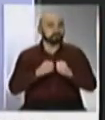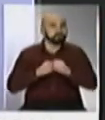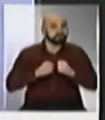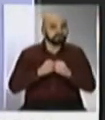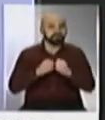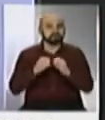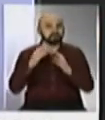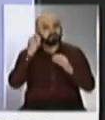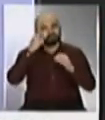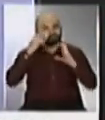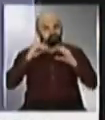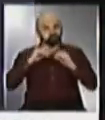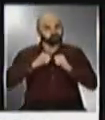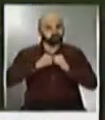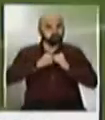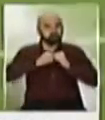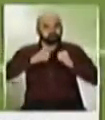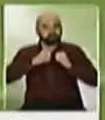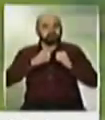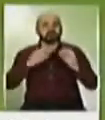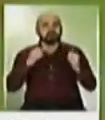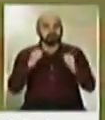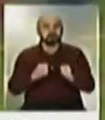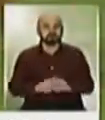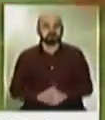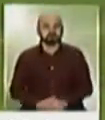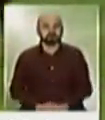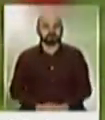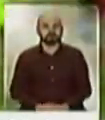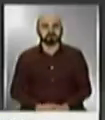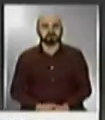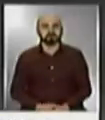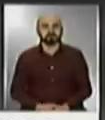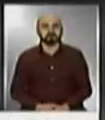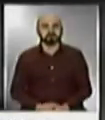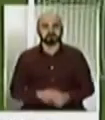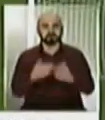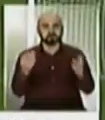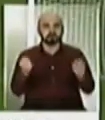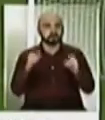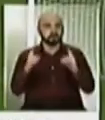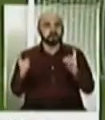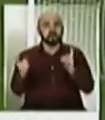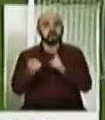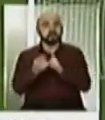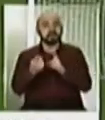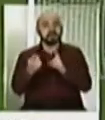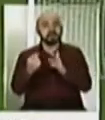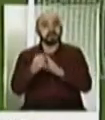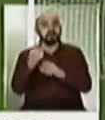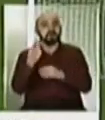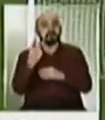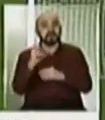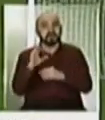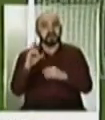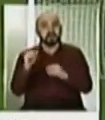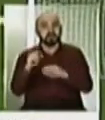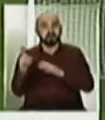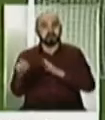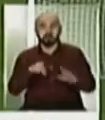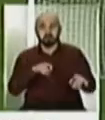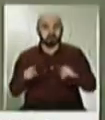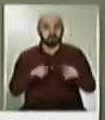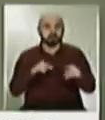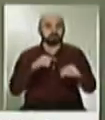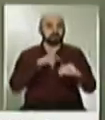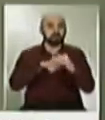suficiente la fibra como para producir un desgarro. ¡Le queda por aquí a Varela! Con tantos de Varela y del goleador Romelu Lukaku,